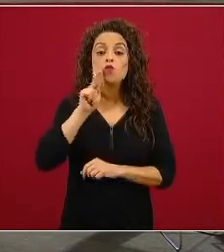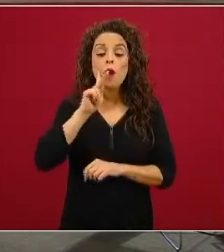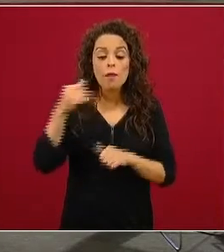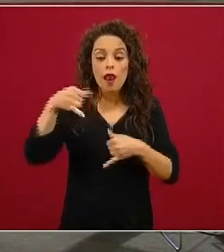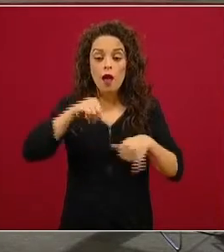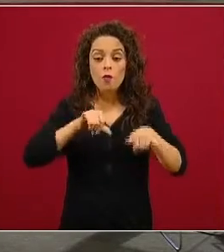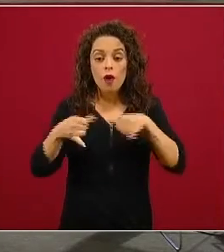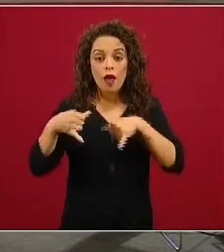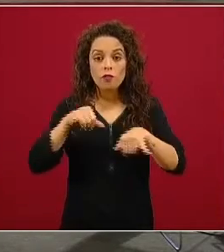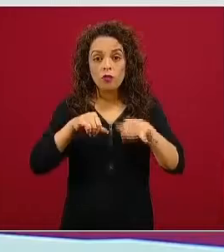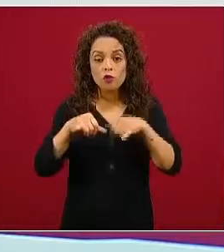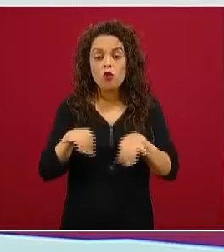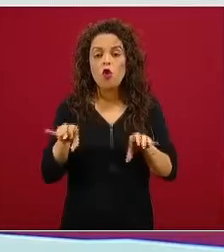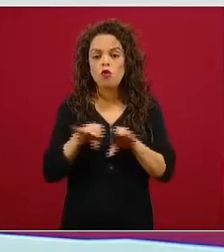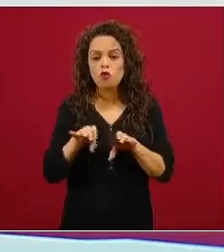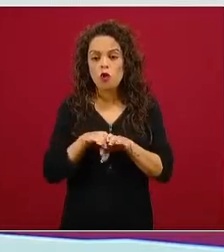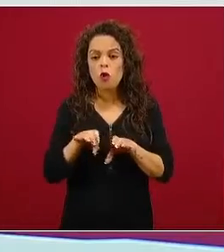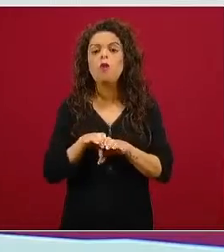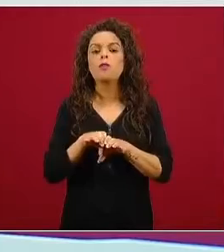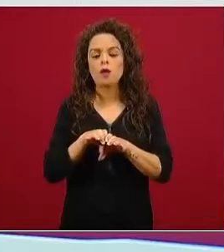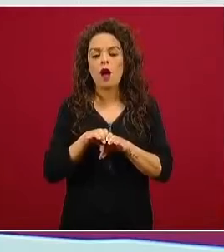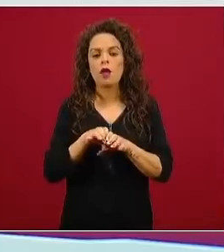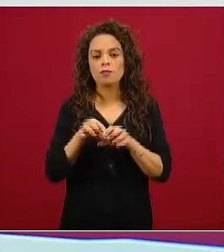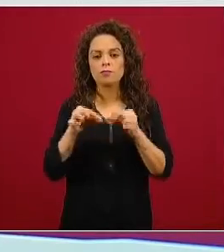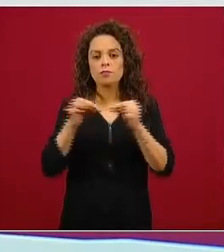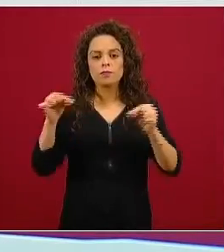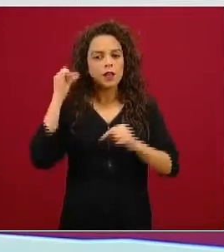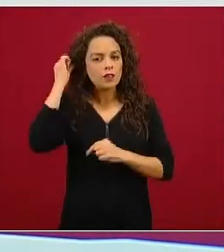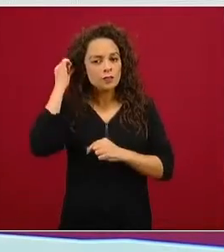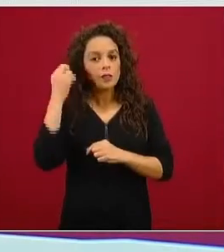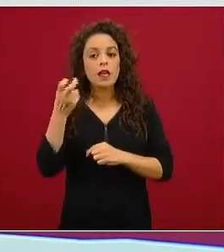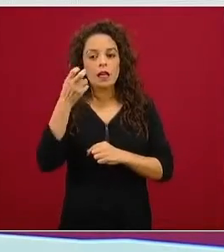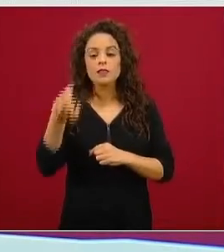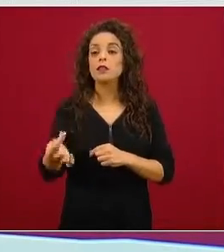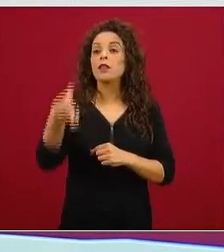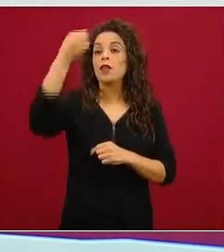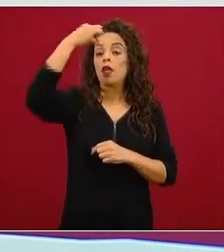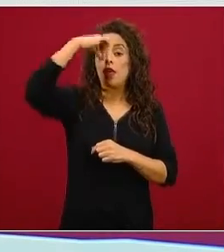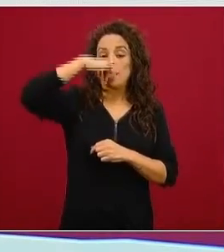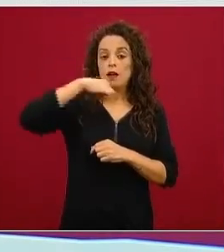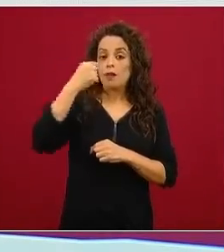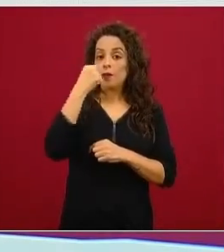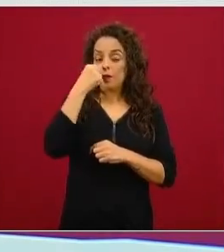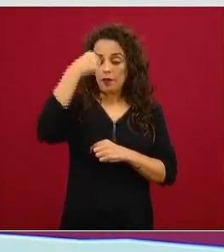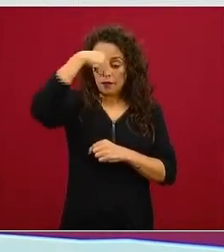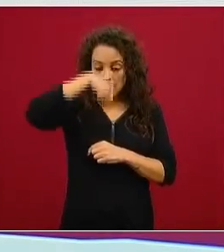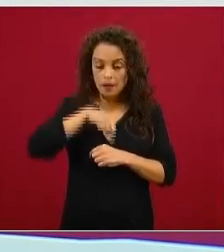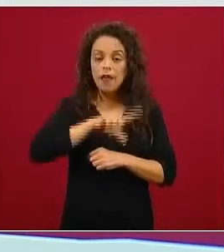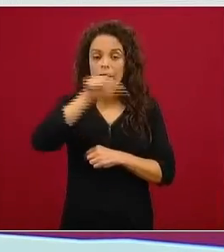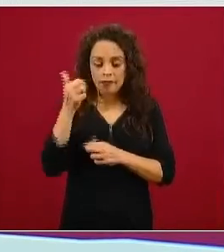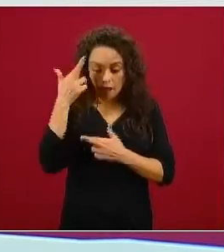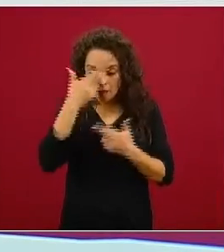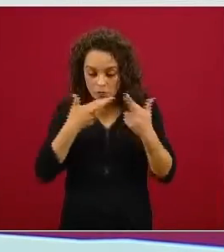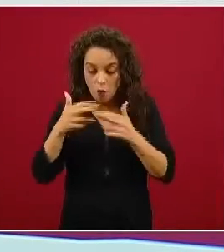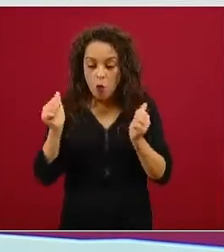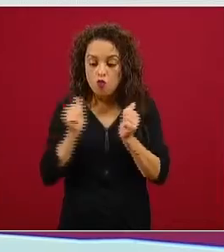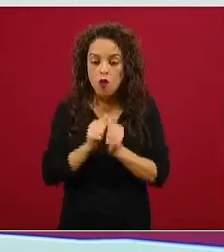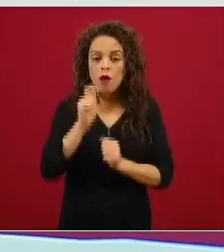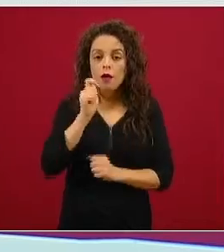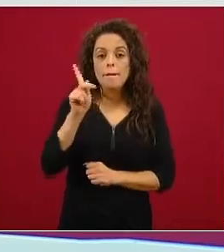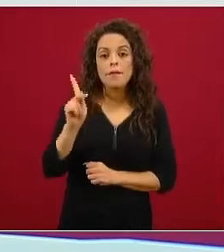morado o de color oscuro son la suma de aquellas personas que tuvieron síntomas de COVID, fiebre, tos,